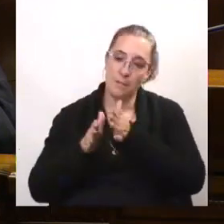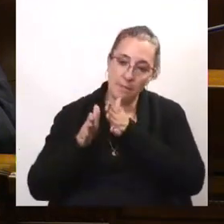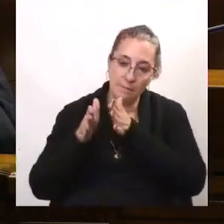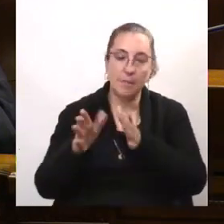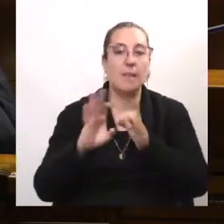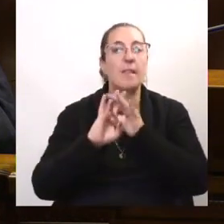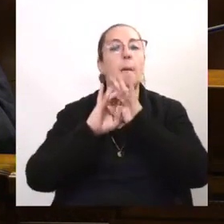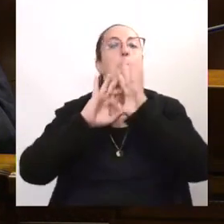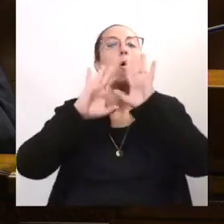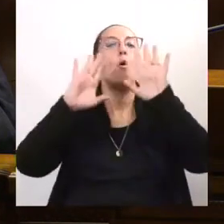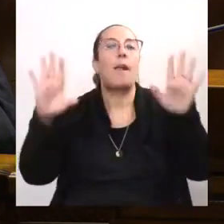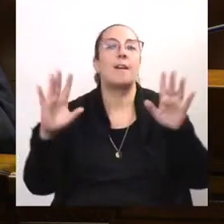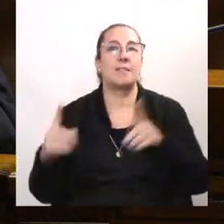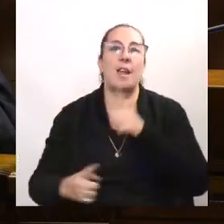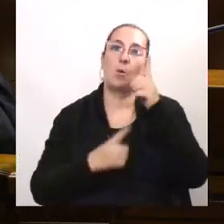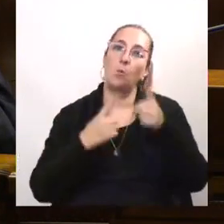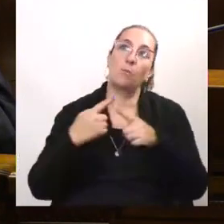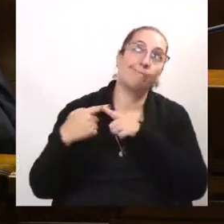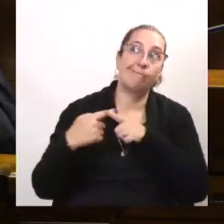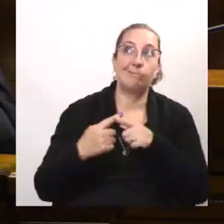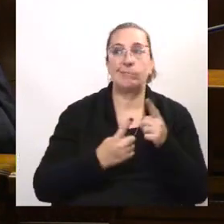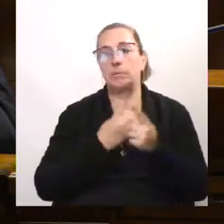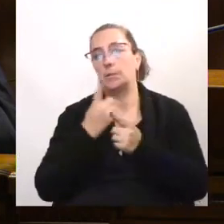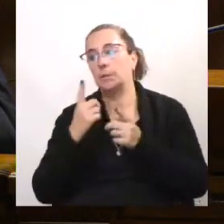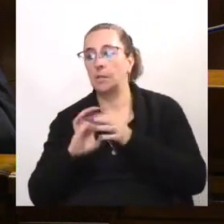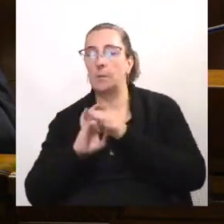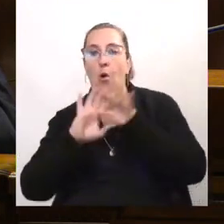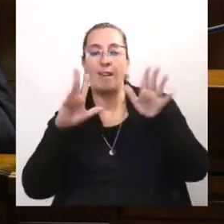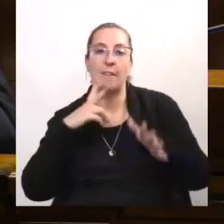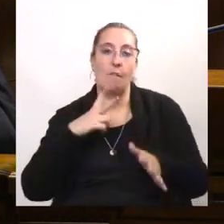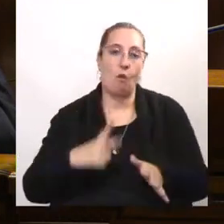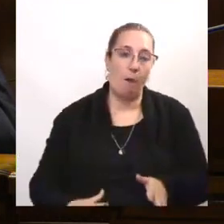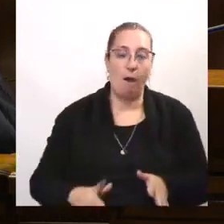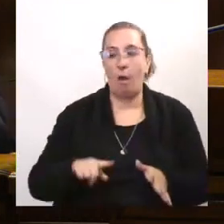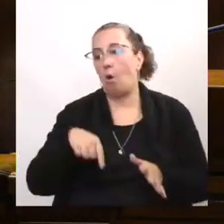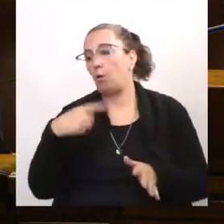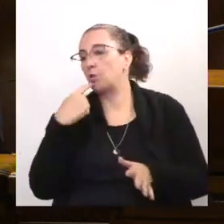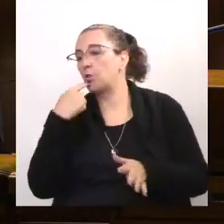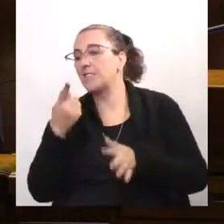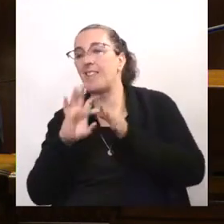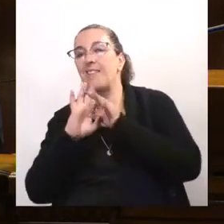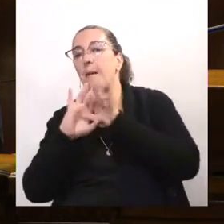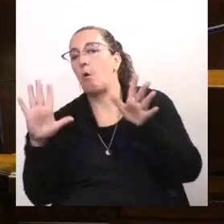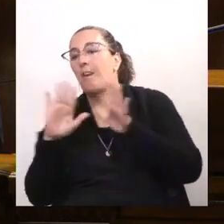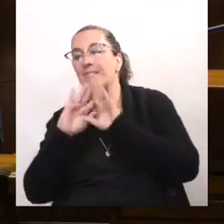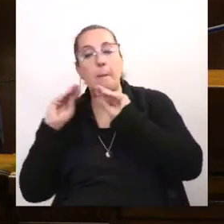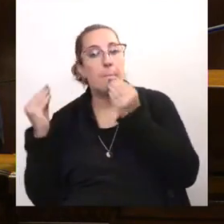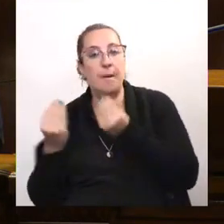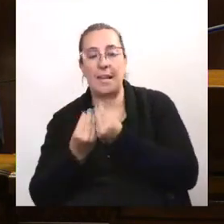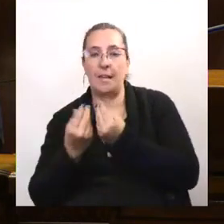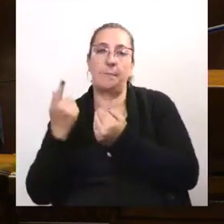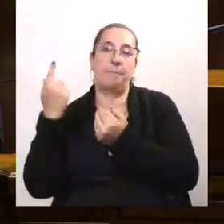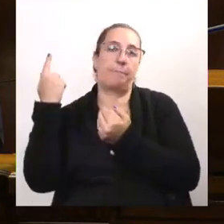Es discutible, algunos dicen que es una democracia formal, para otros es una democracia plena. Bueno, eso es un tema que no tiene